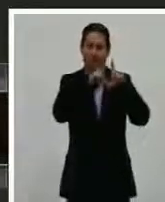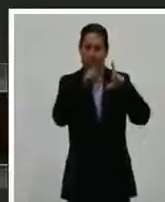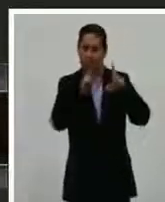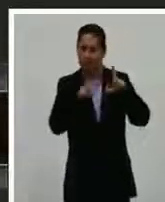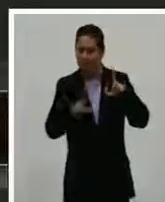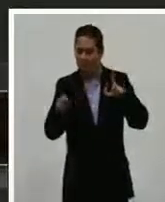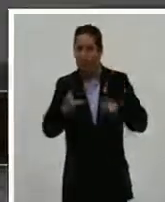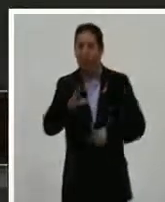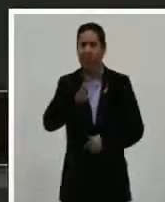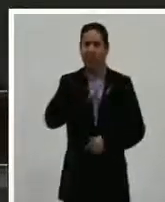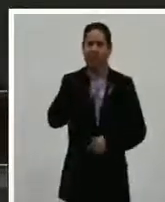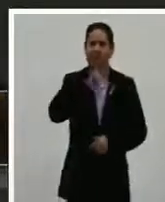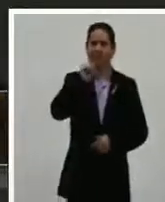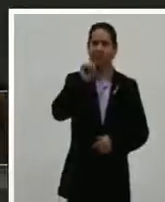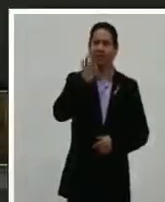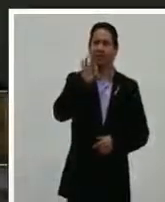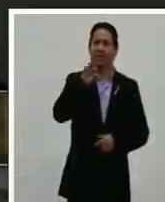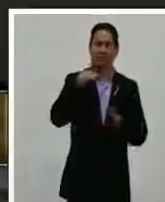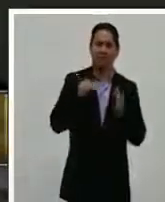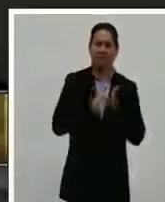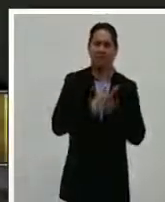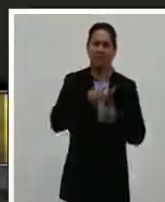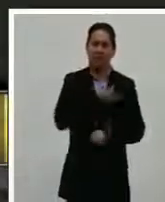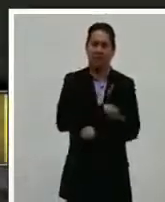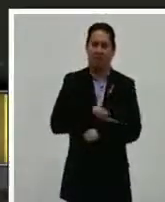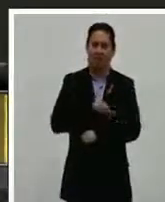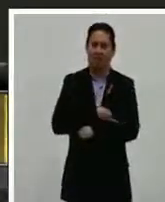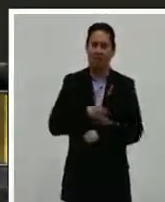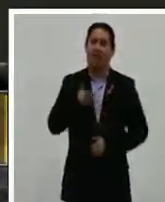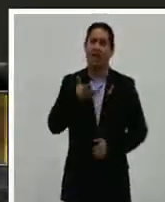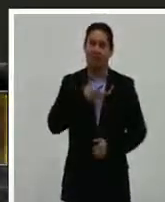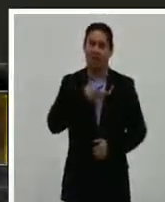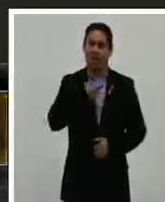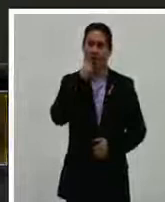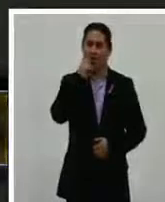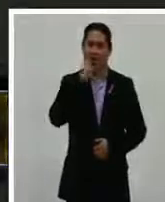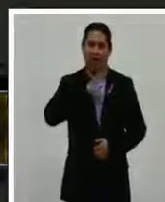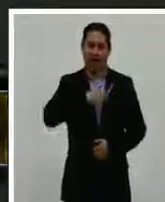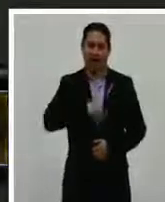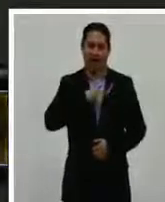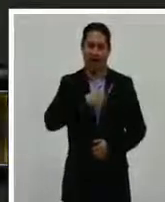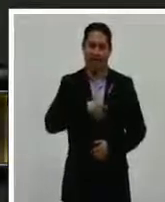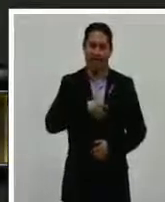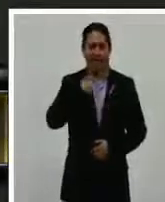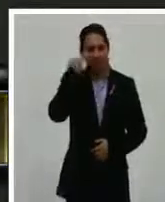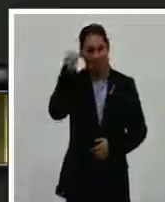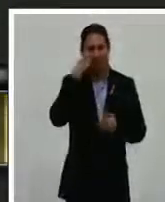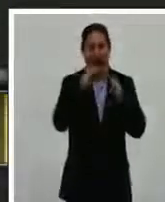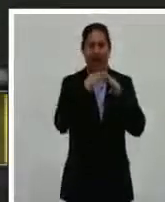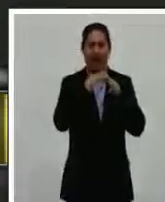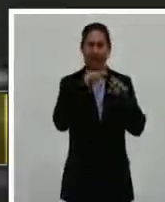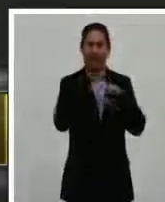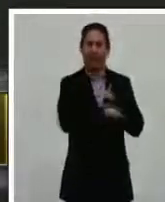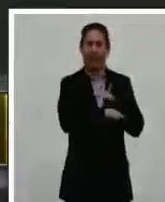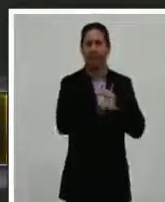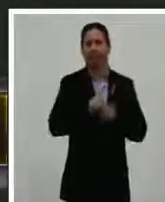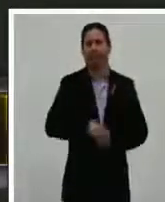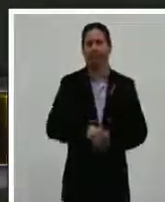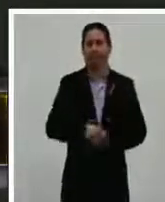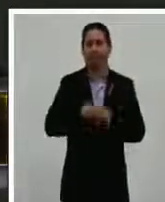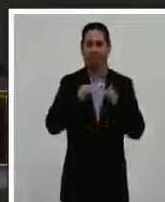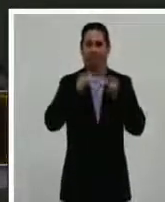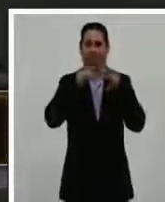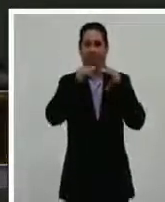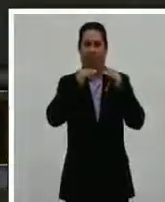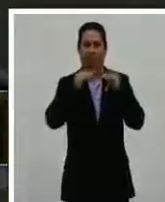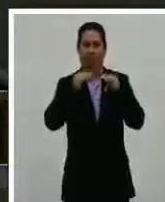existen más de 23 mil familias que tienen un caso de cáncer infantil en sus hogares cifra que va en aumento